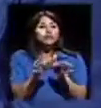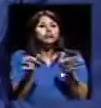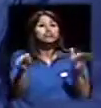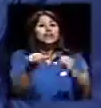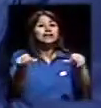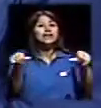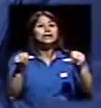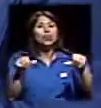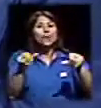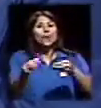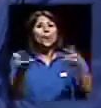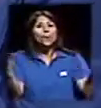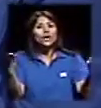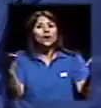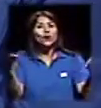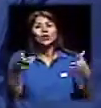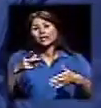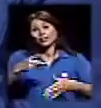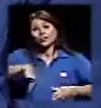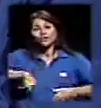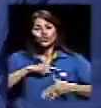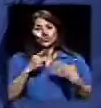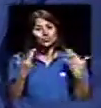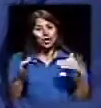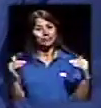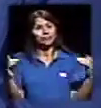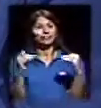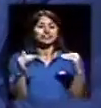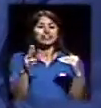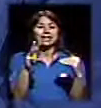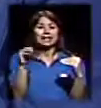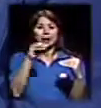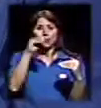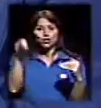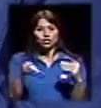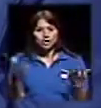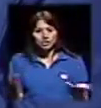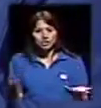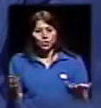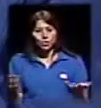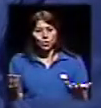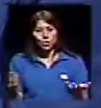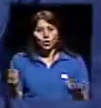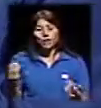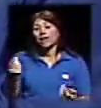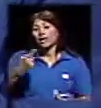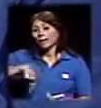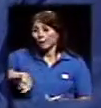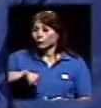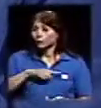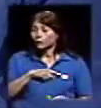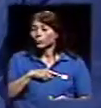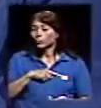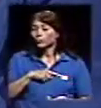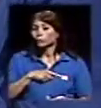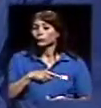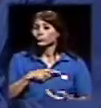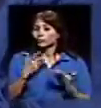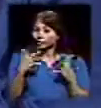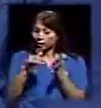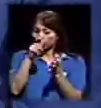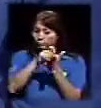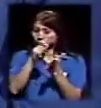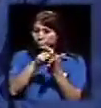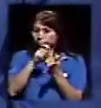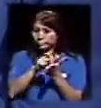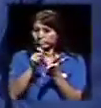el 60%, ¿verdad? De ahí que nosotros estimamos, y así lo manifestamos en el informe y así